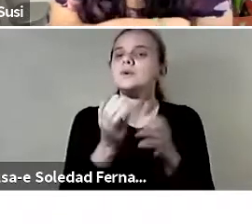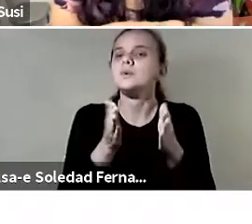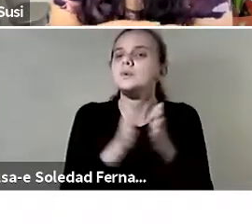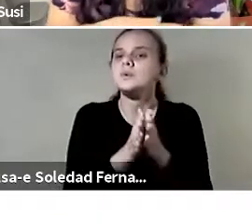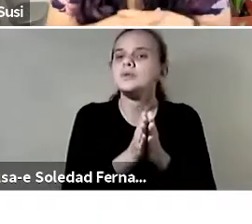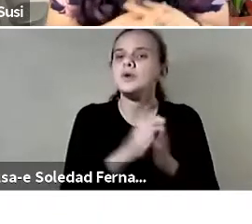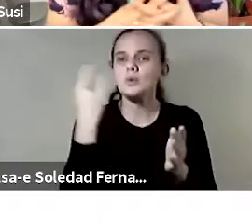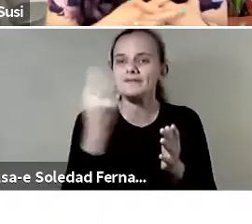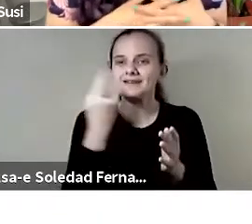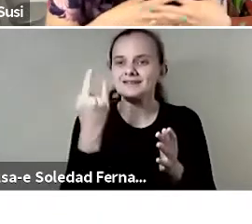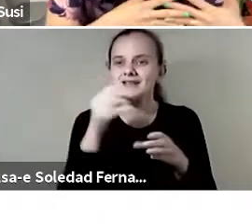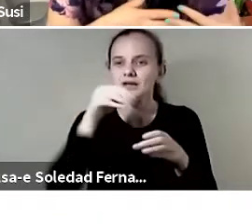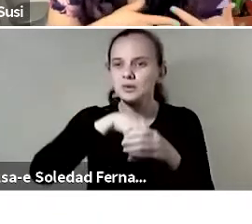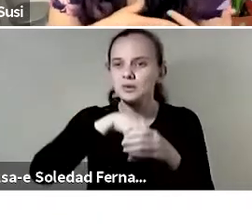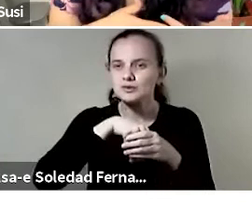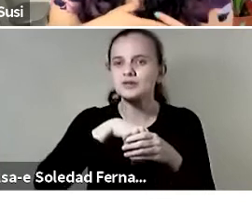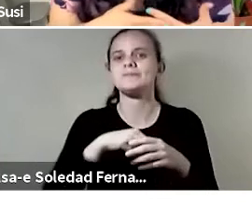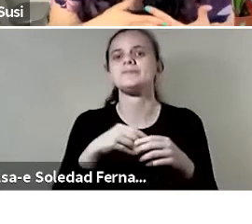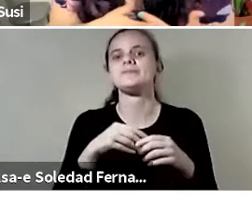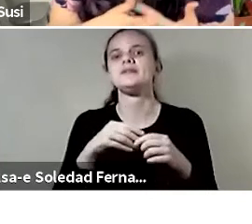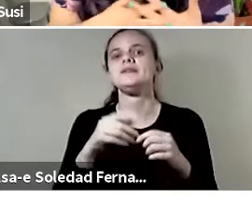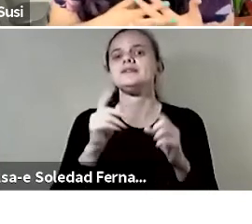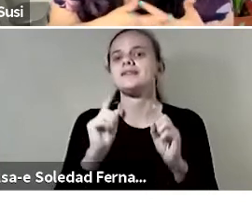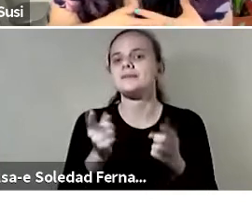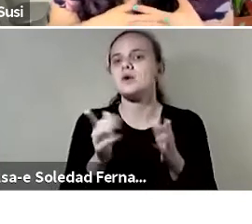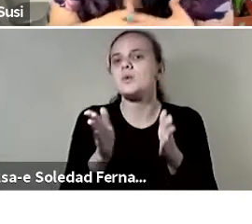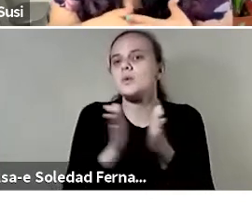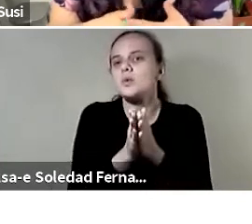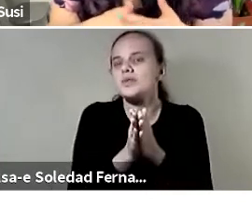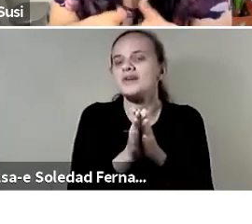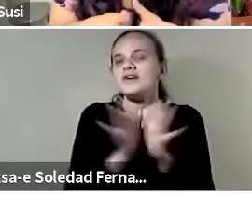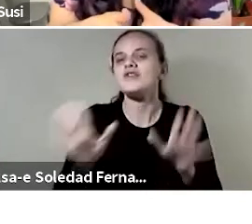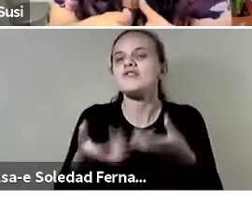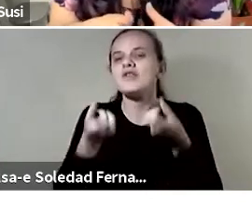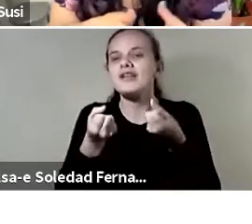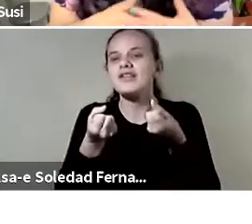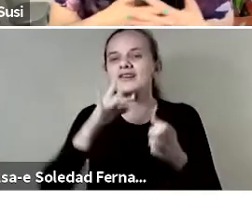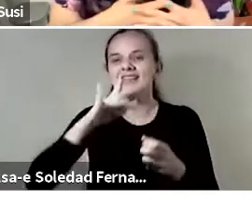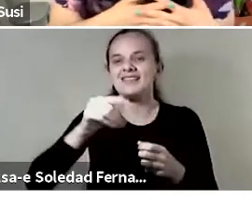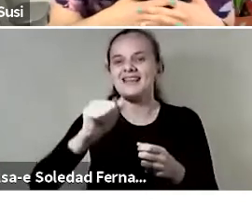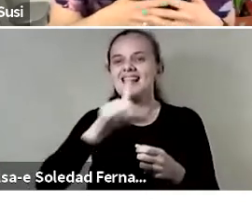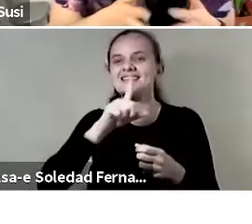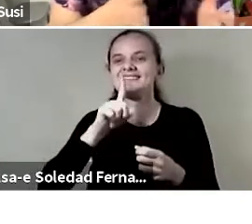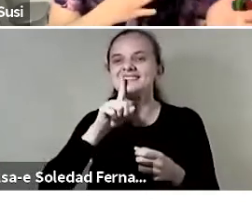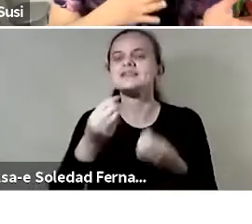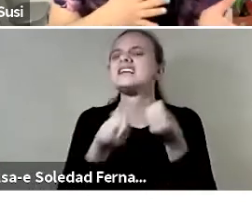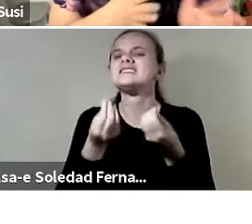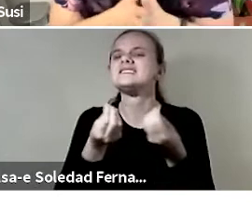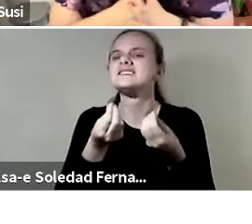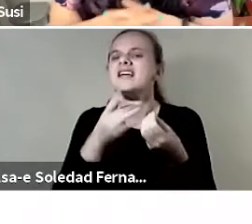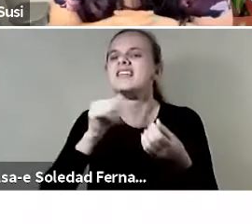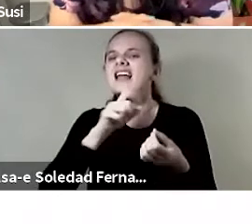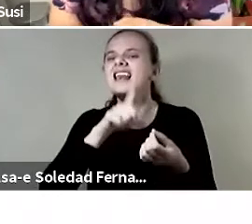estar viendo en un ratito. También soy co-chair del Comité de Programa de Diversidad e Inclusión para RightsCon. Soy también, junto a